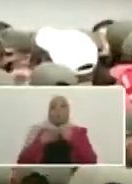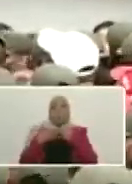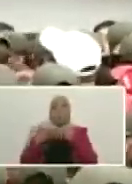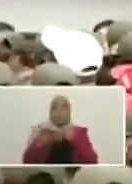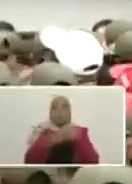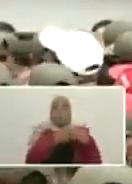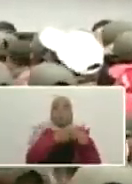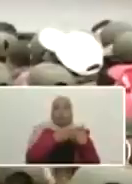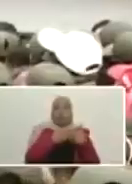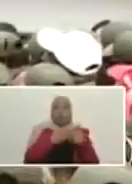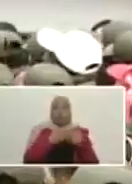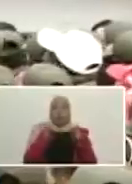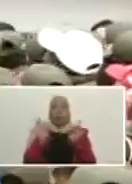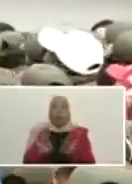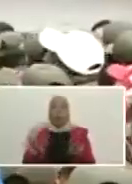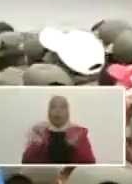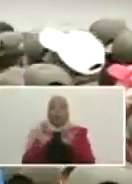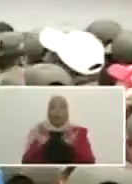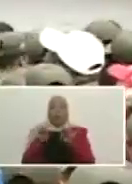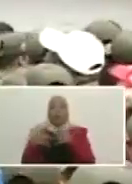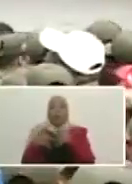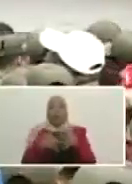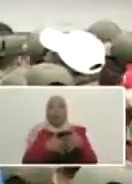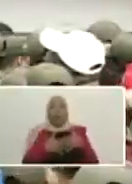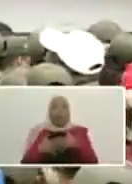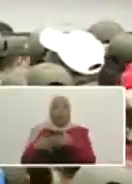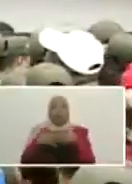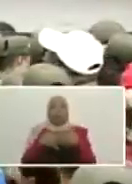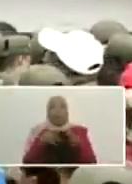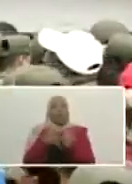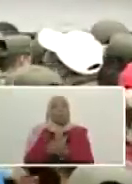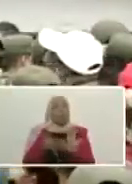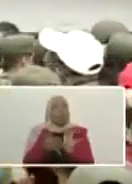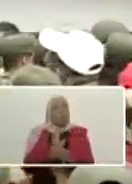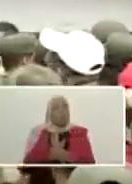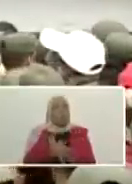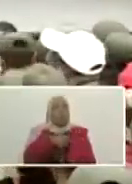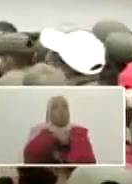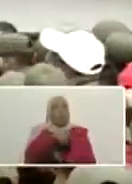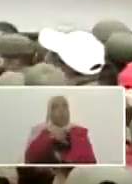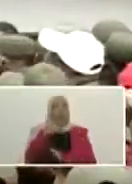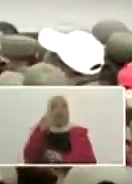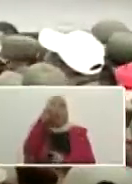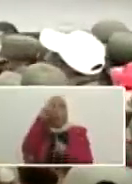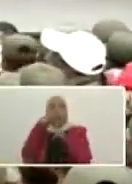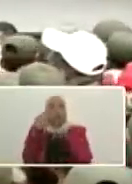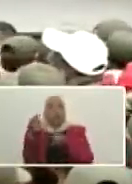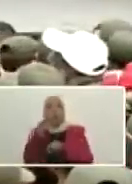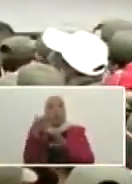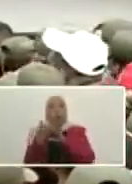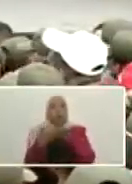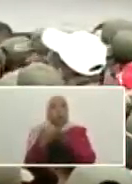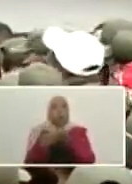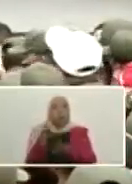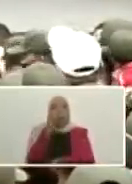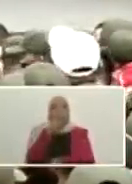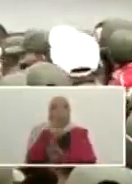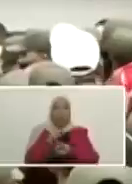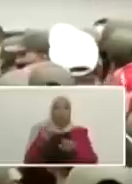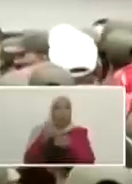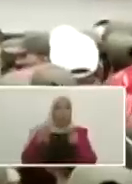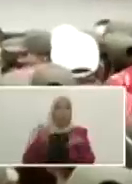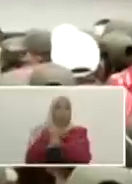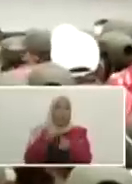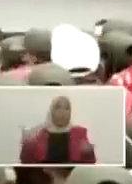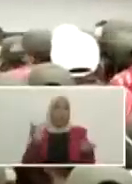caminos. El imperialismo y la oligarquía corrupta había cerrado todos los caminos de la libertad, de la